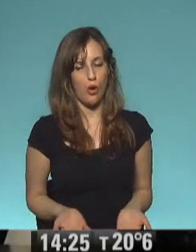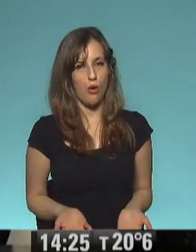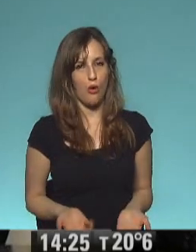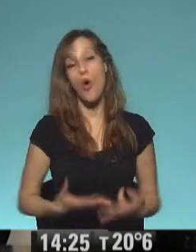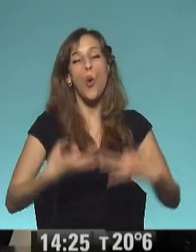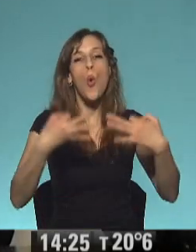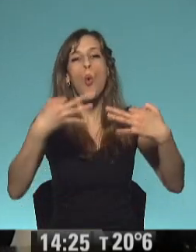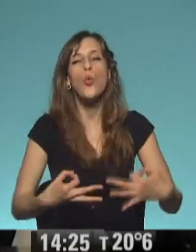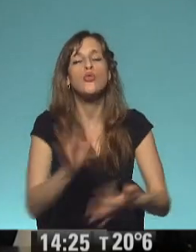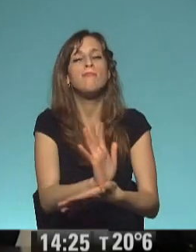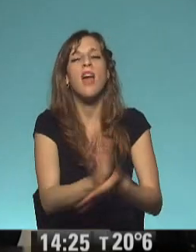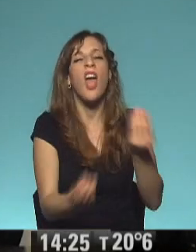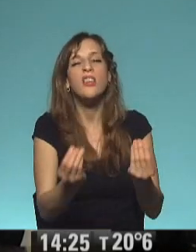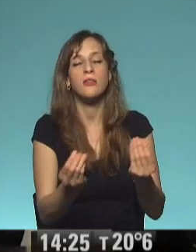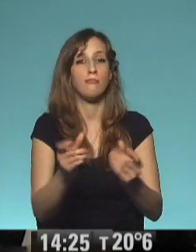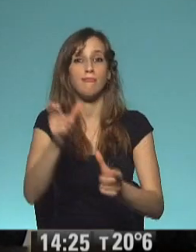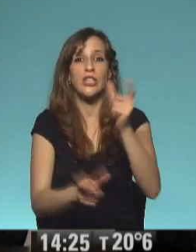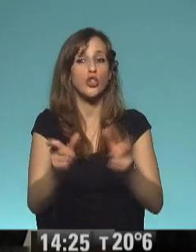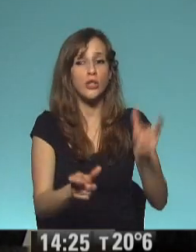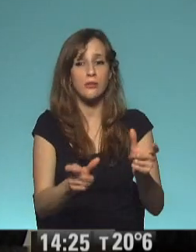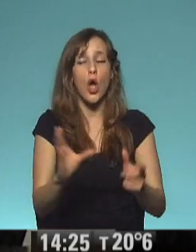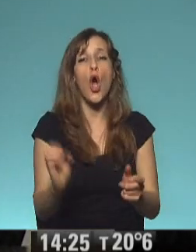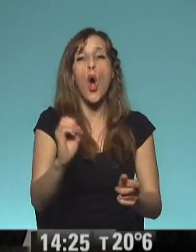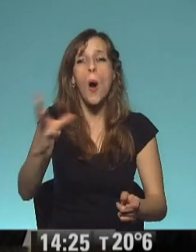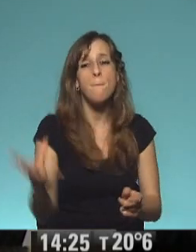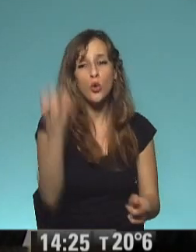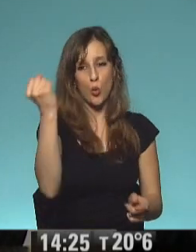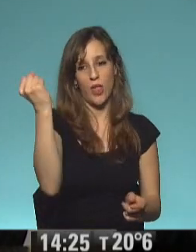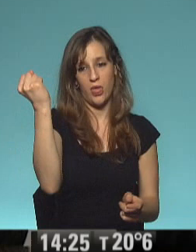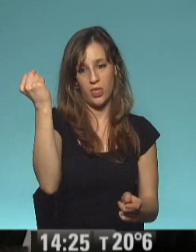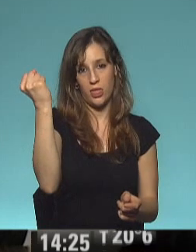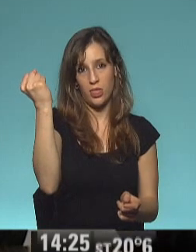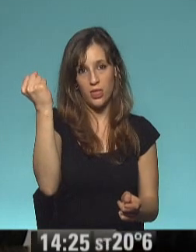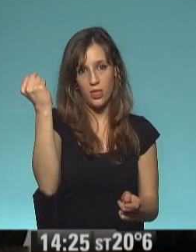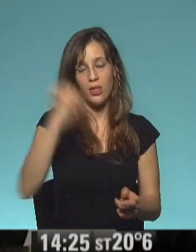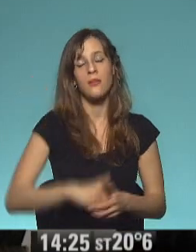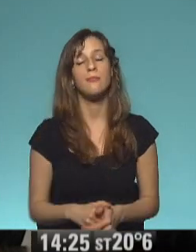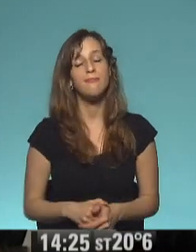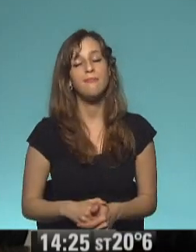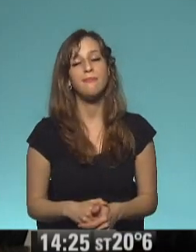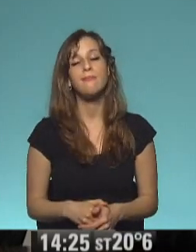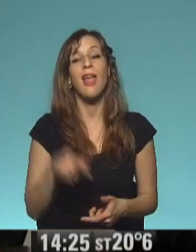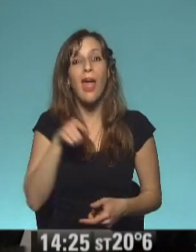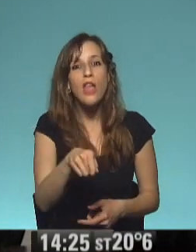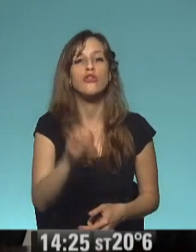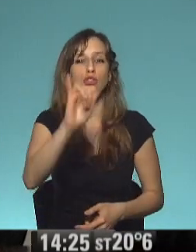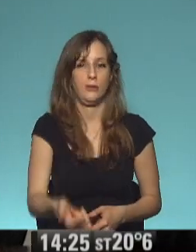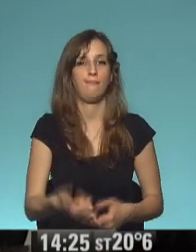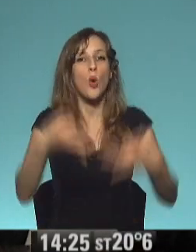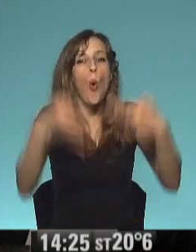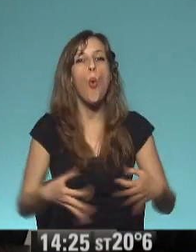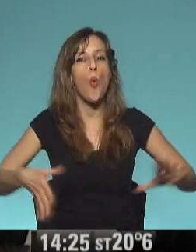más oportunidades. Más justo es que las instituciones funcionen como correspondan. Eso es que un país sea más